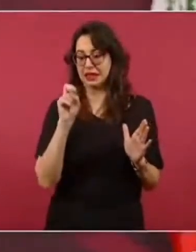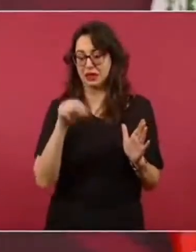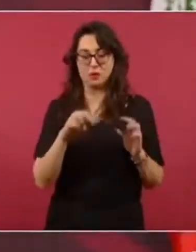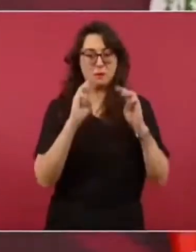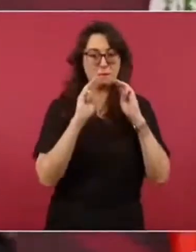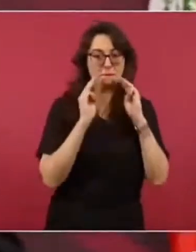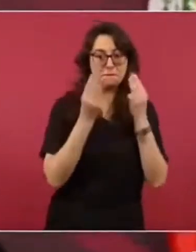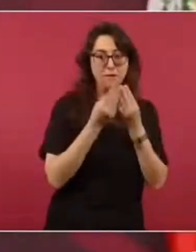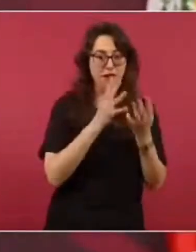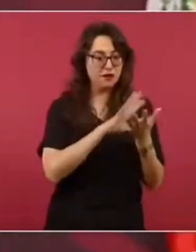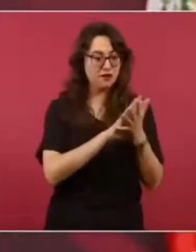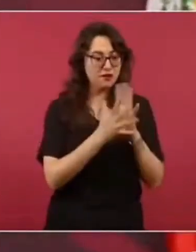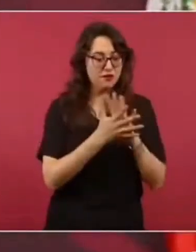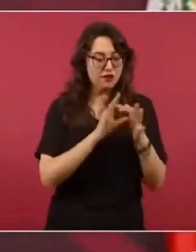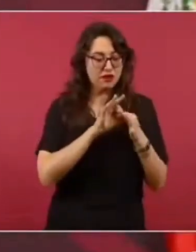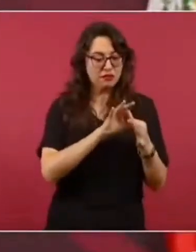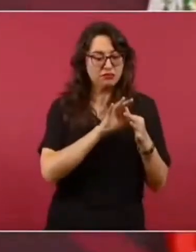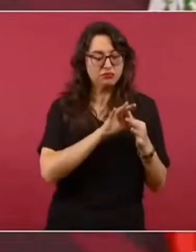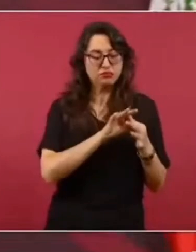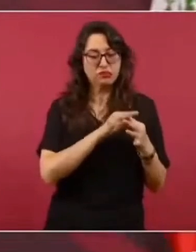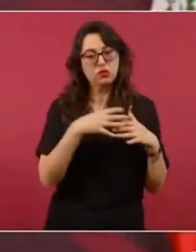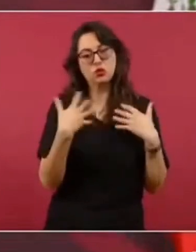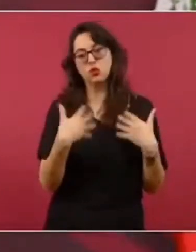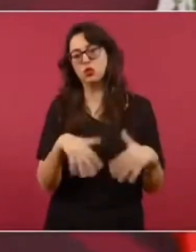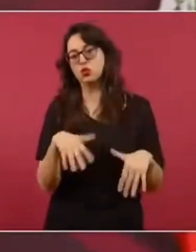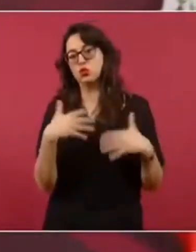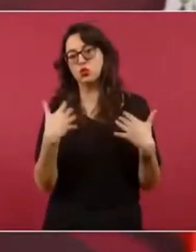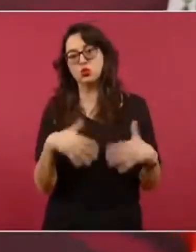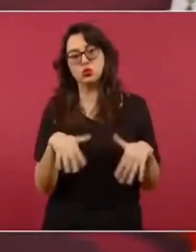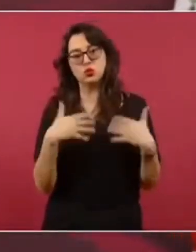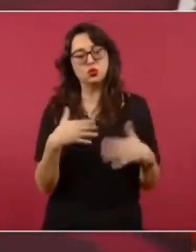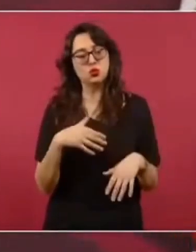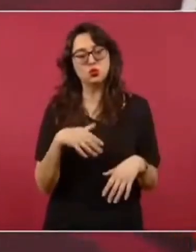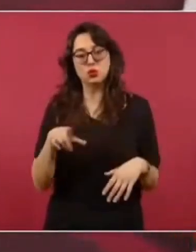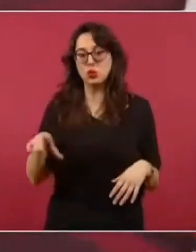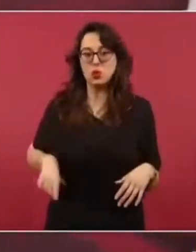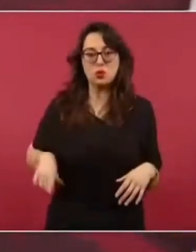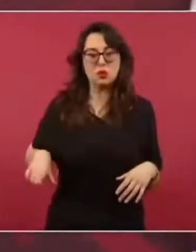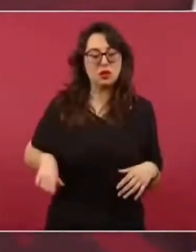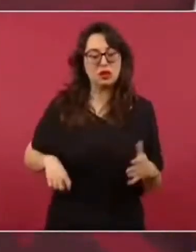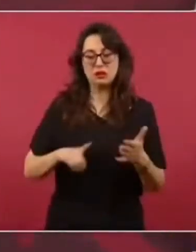que hubo una especie de narcoestado.